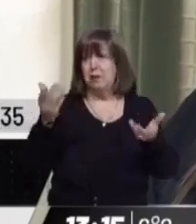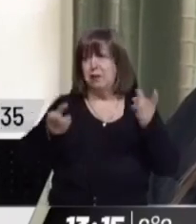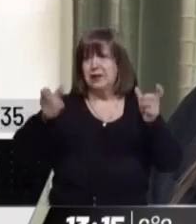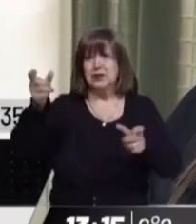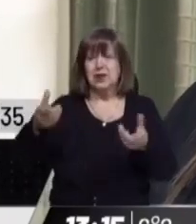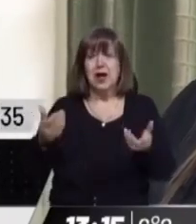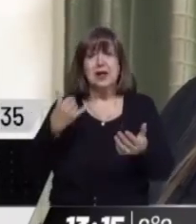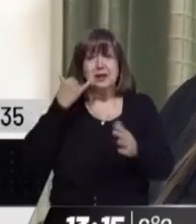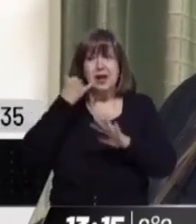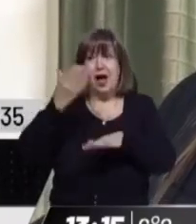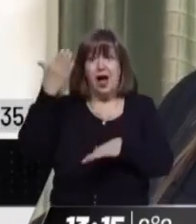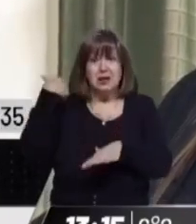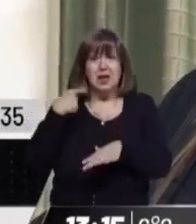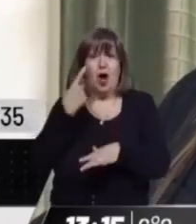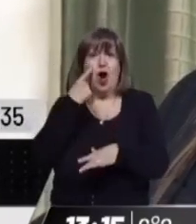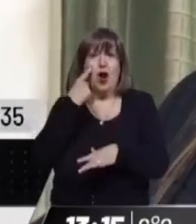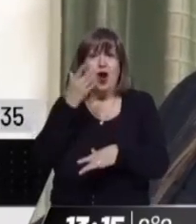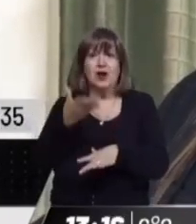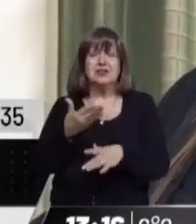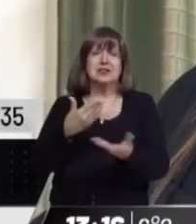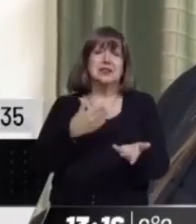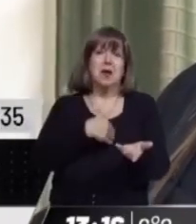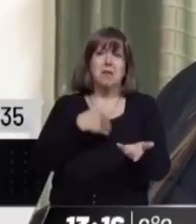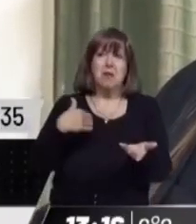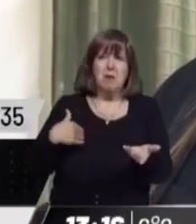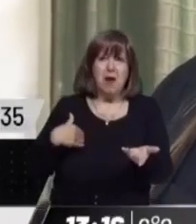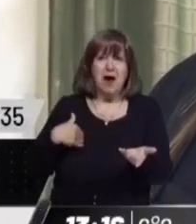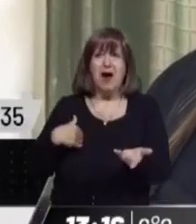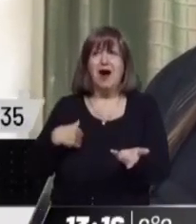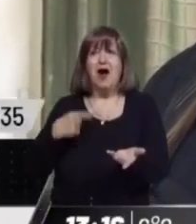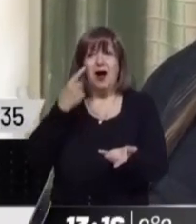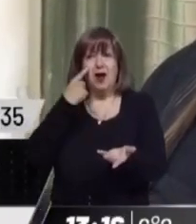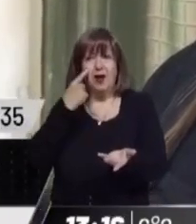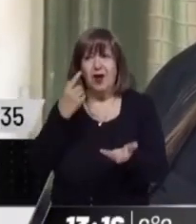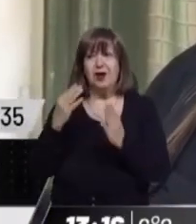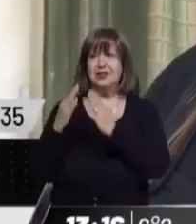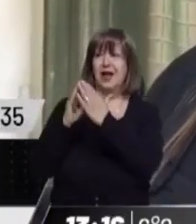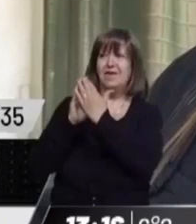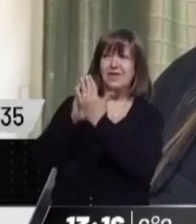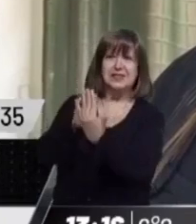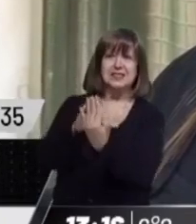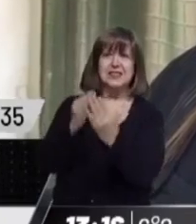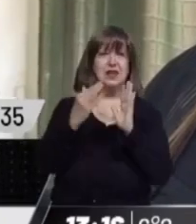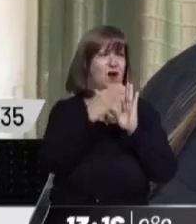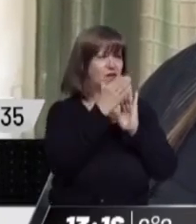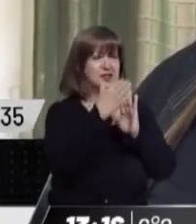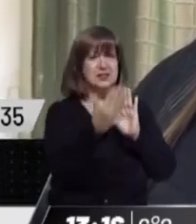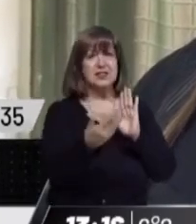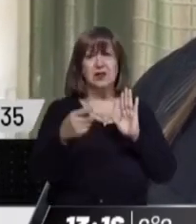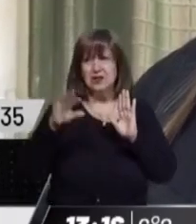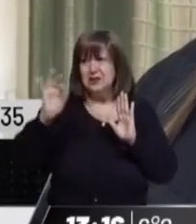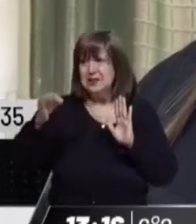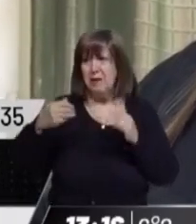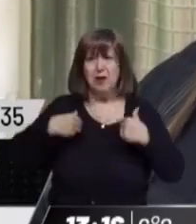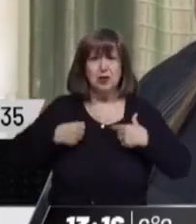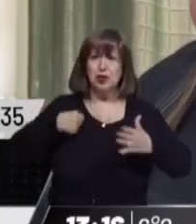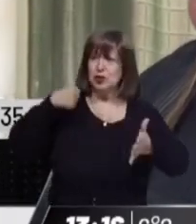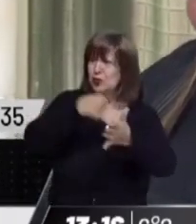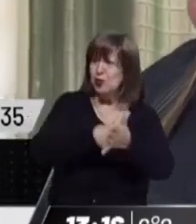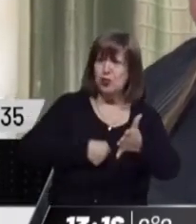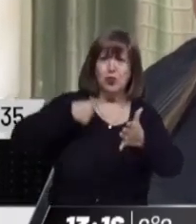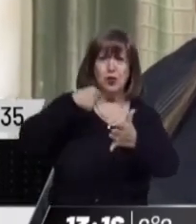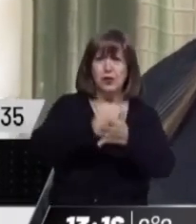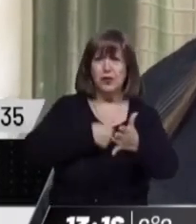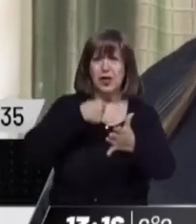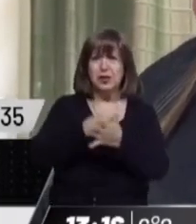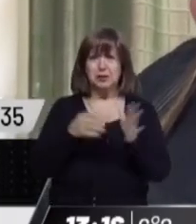ha asistido a este jardín, que son mamás que ya han traído a los niños, vecinos del lugar, que saben, bueno, el esfuerzo que hacemos la Unión Vecinal y